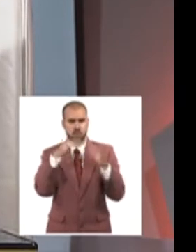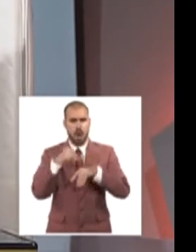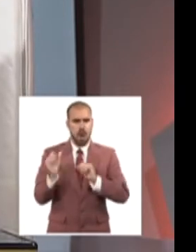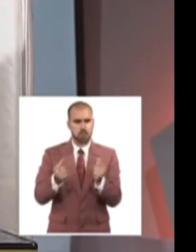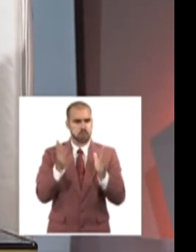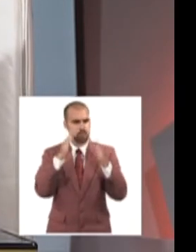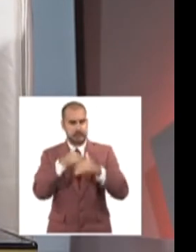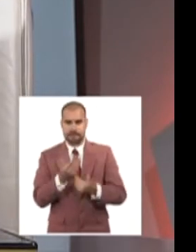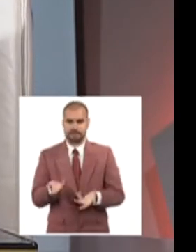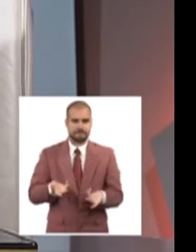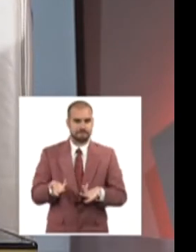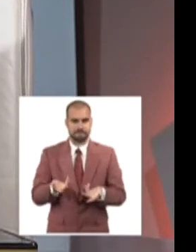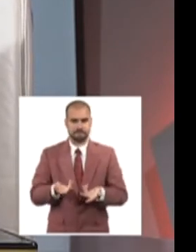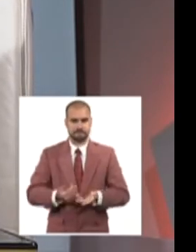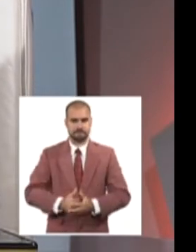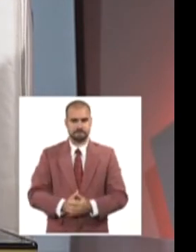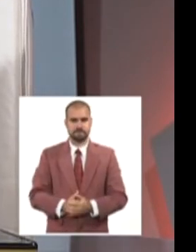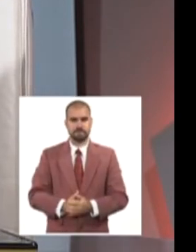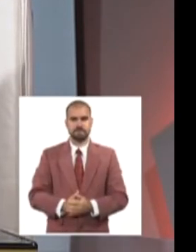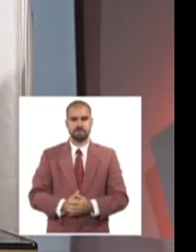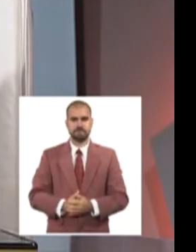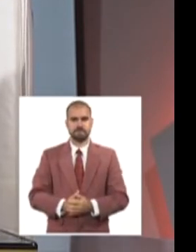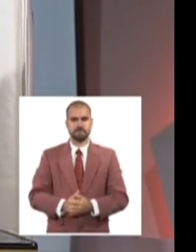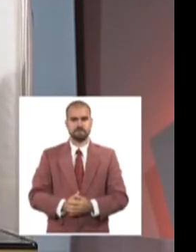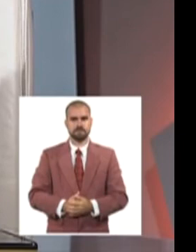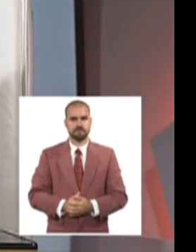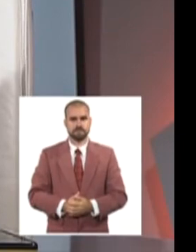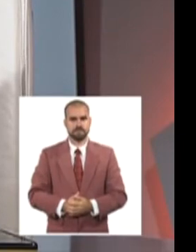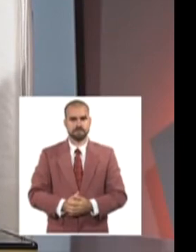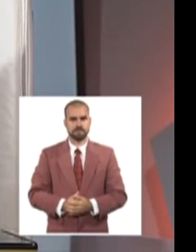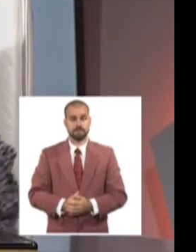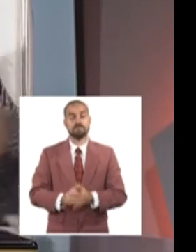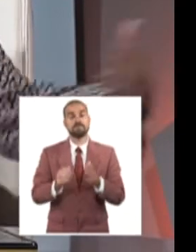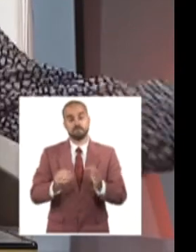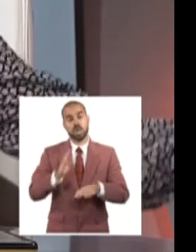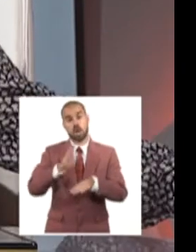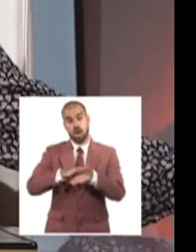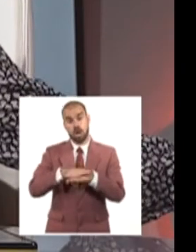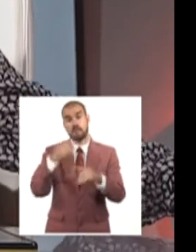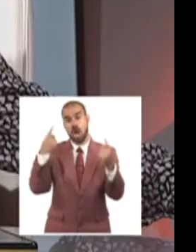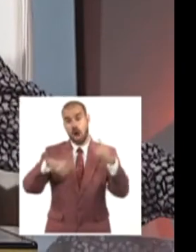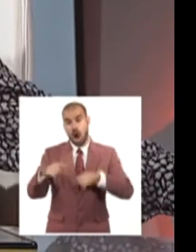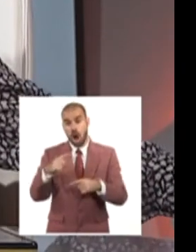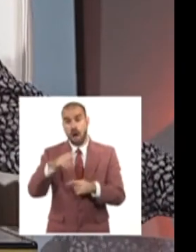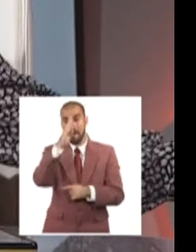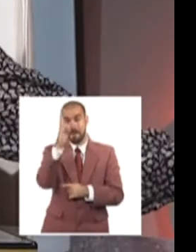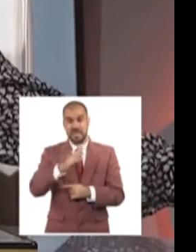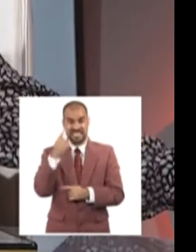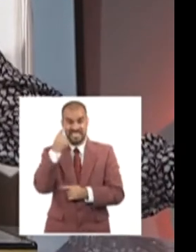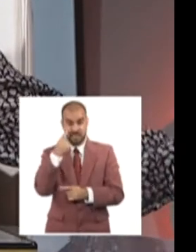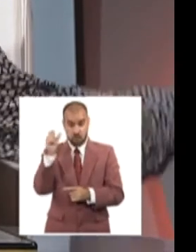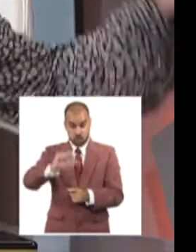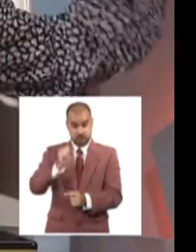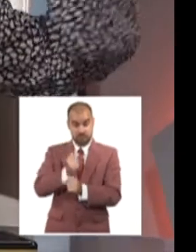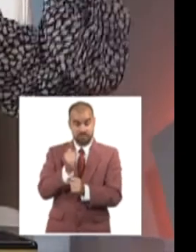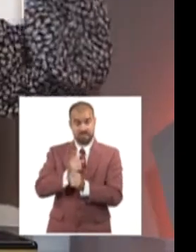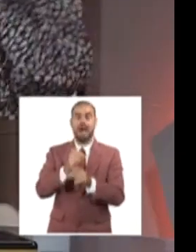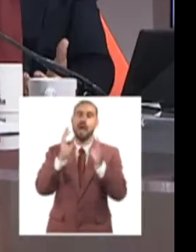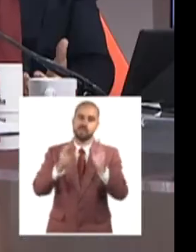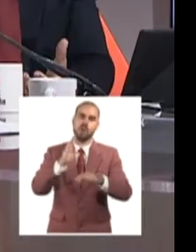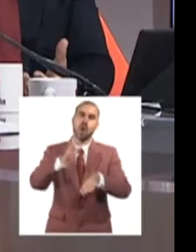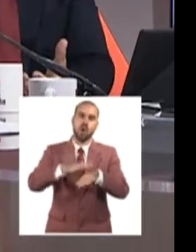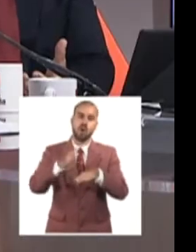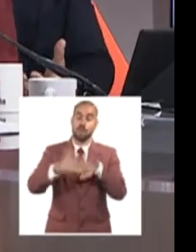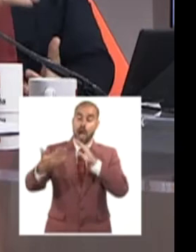que en la situación que está viviendo hoy brasil es el resultado de aquel golpe que se dio y que ellos